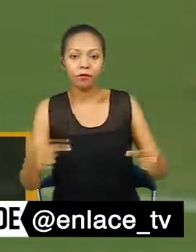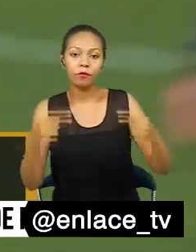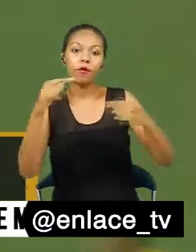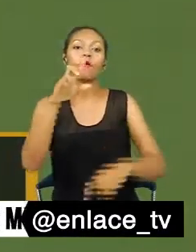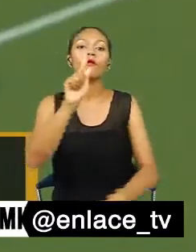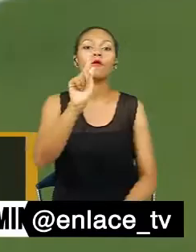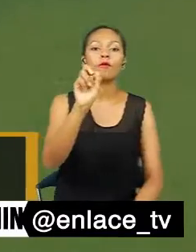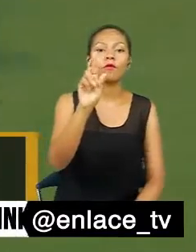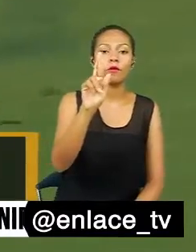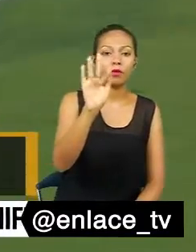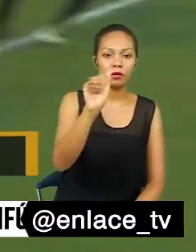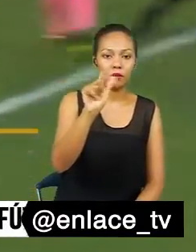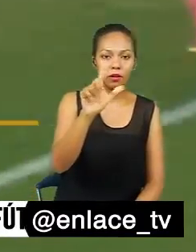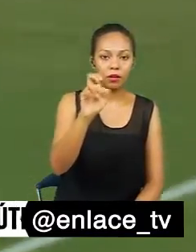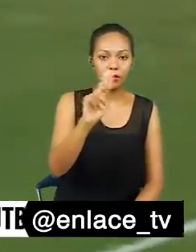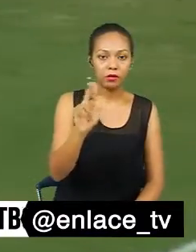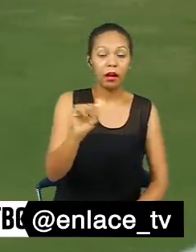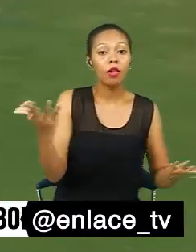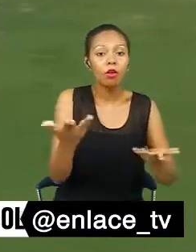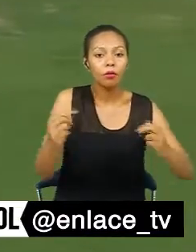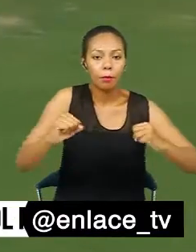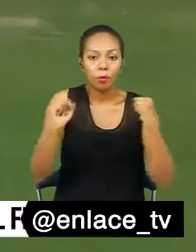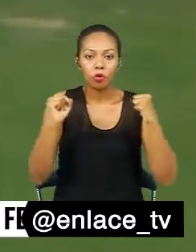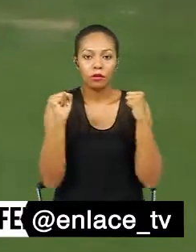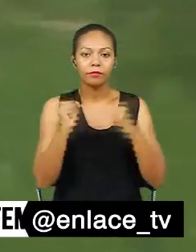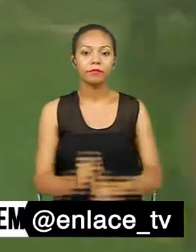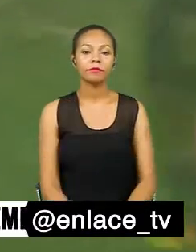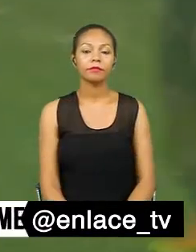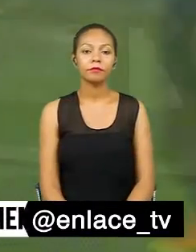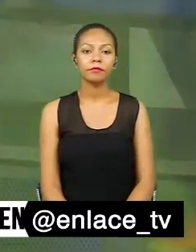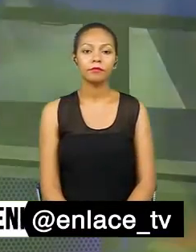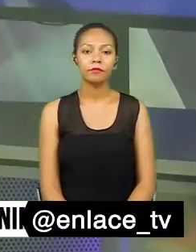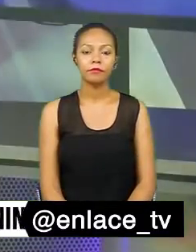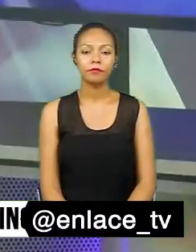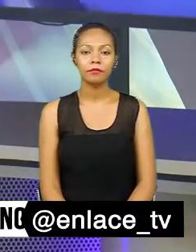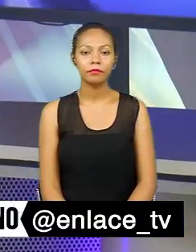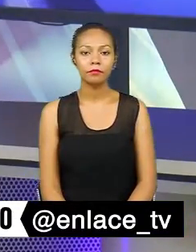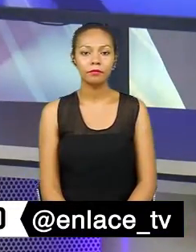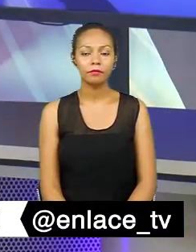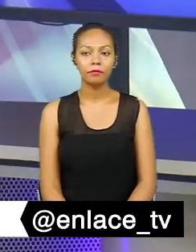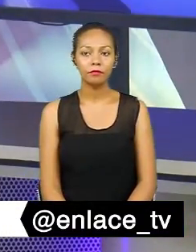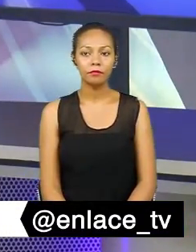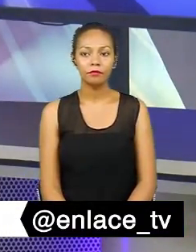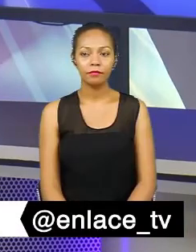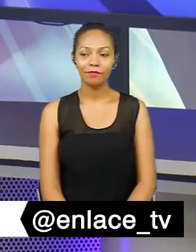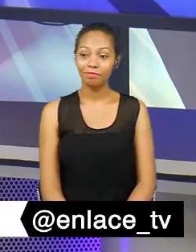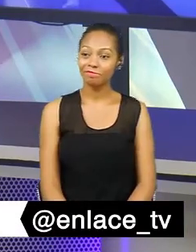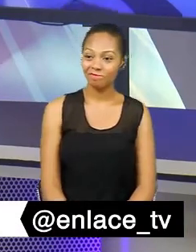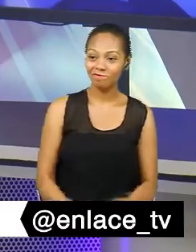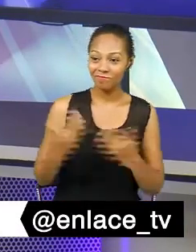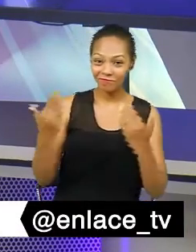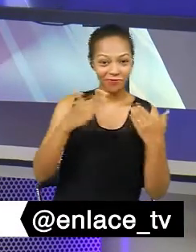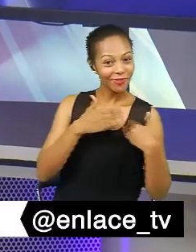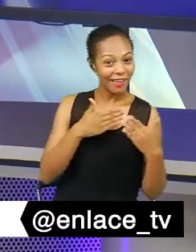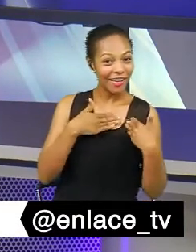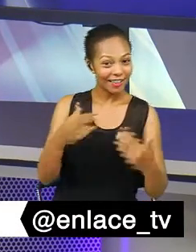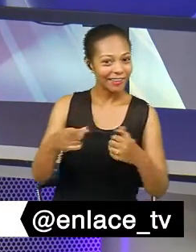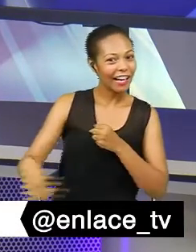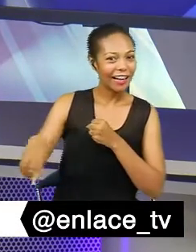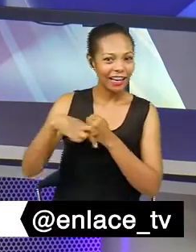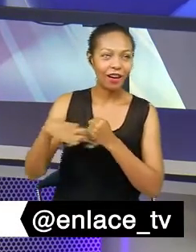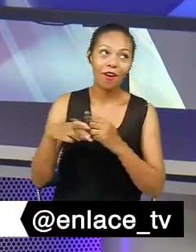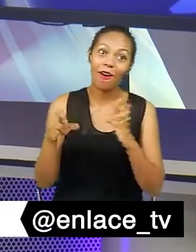Quiñones, Arboleda que cruza. ¡Y atención! Muy bien, por nuestra máquina amarilla esperamos que